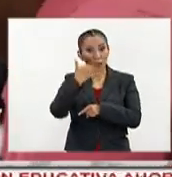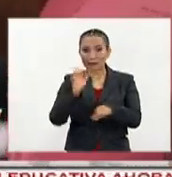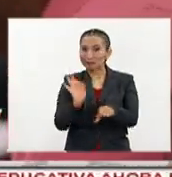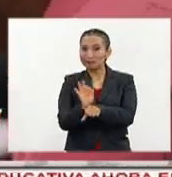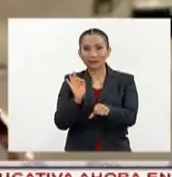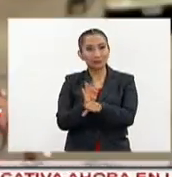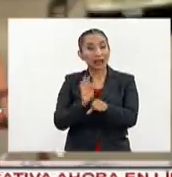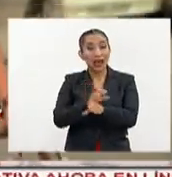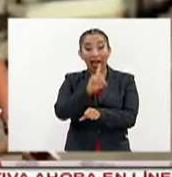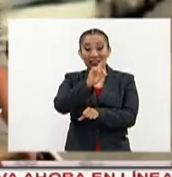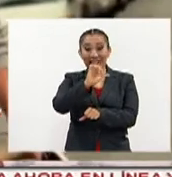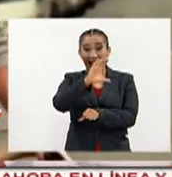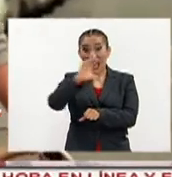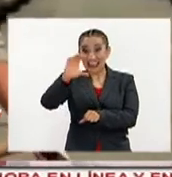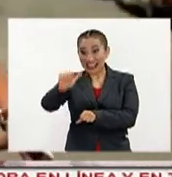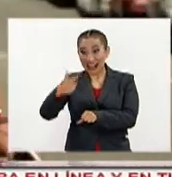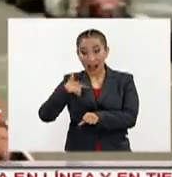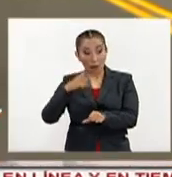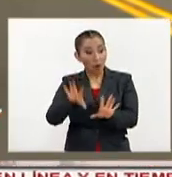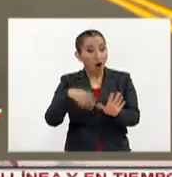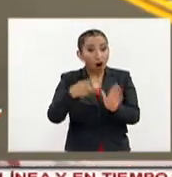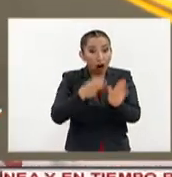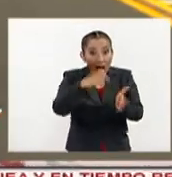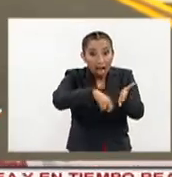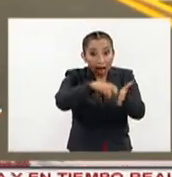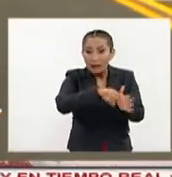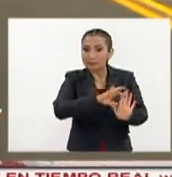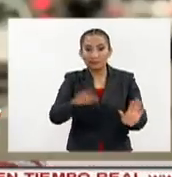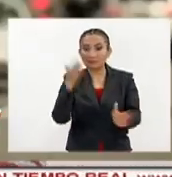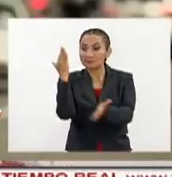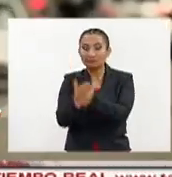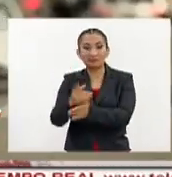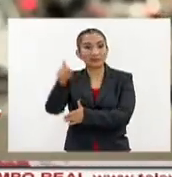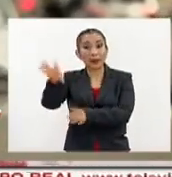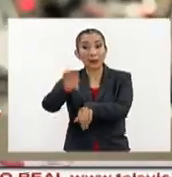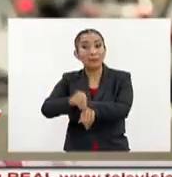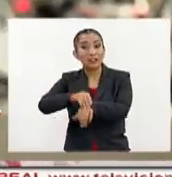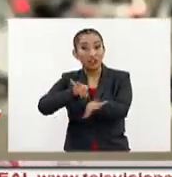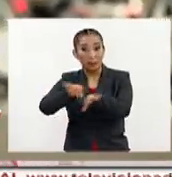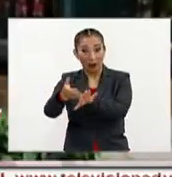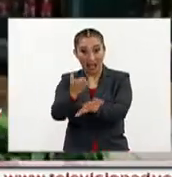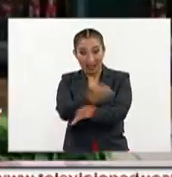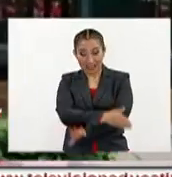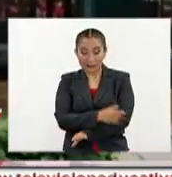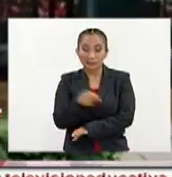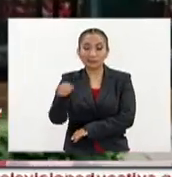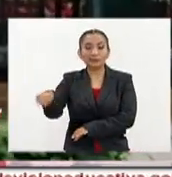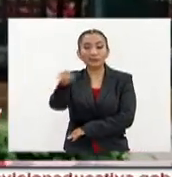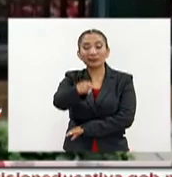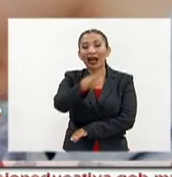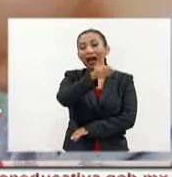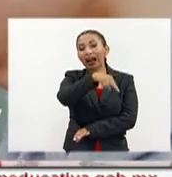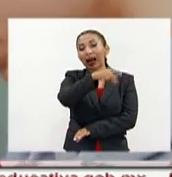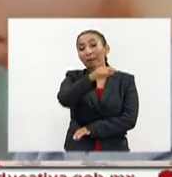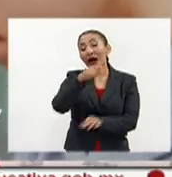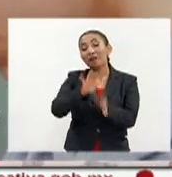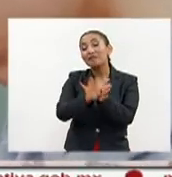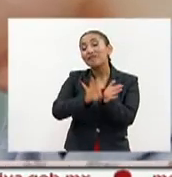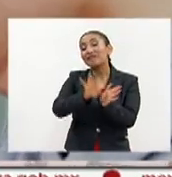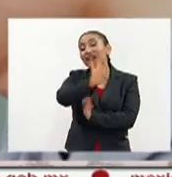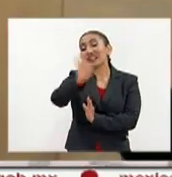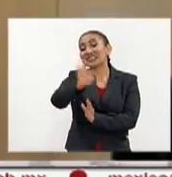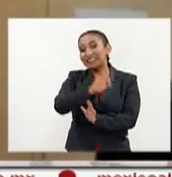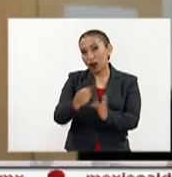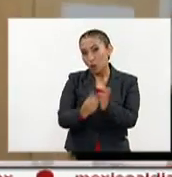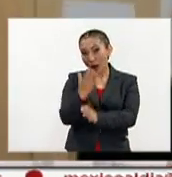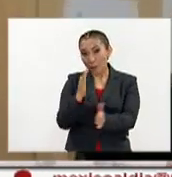el programa DACA, que los protegía de la deportación y les daba un permiso de trabajo. De acuerdo con Lapan, la fecha límite para renovar